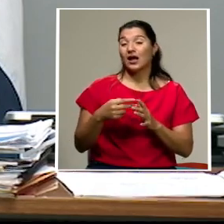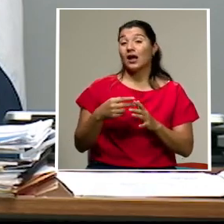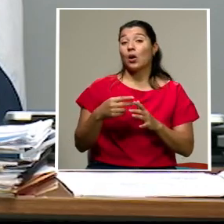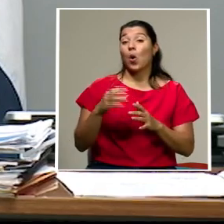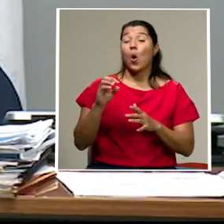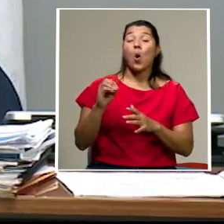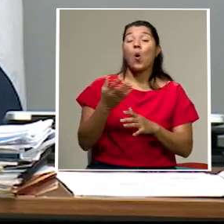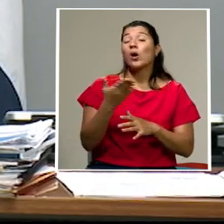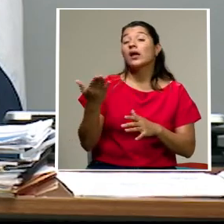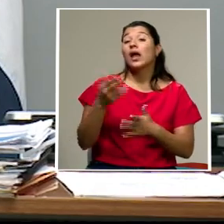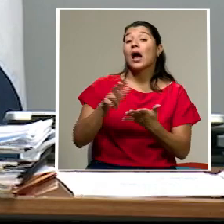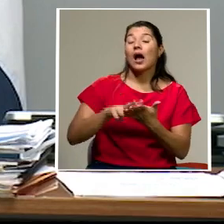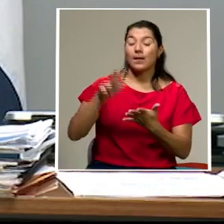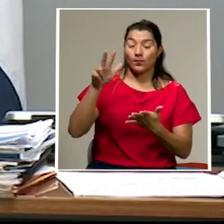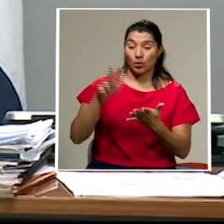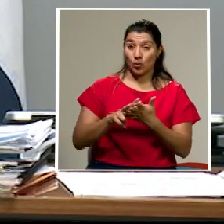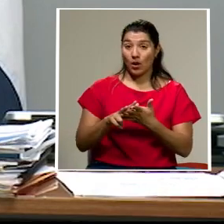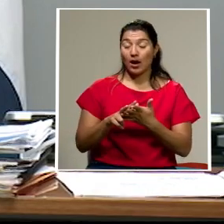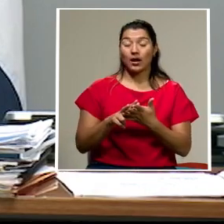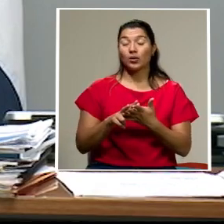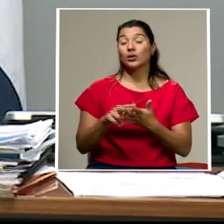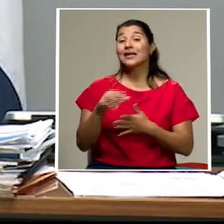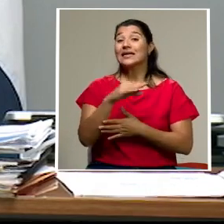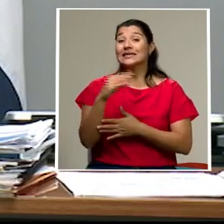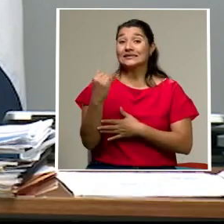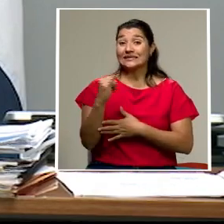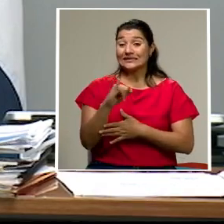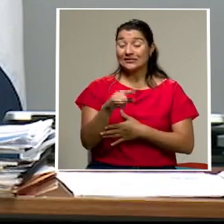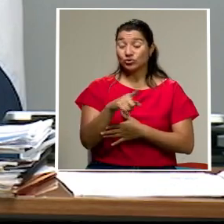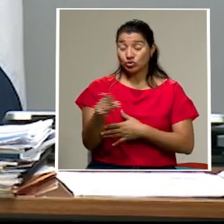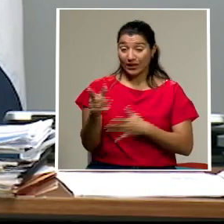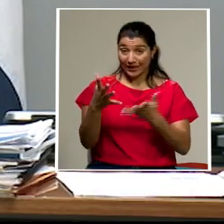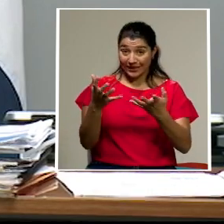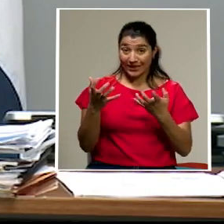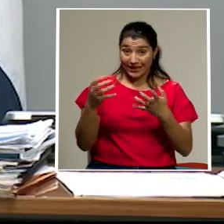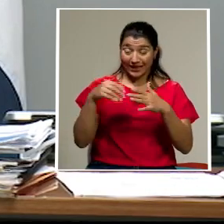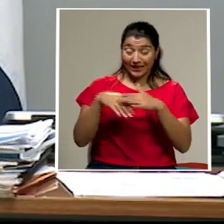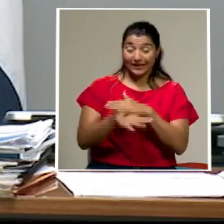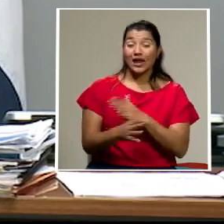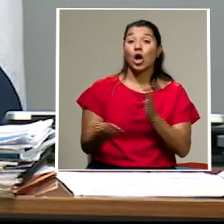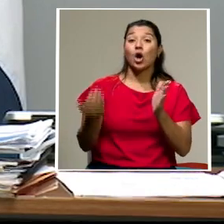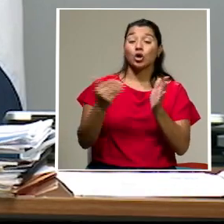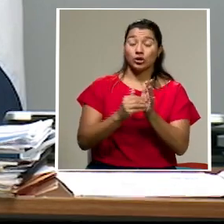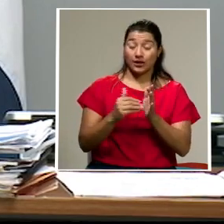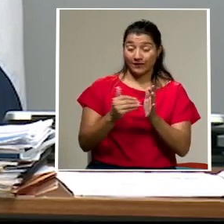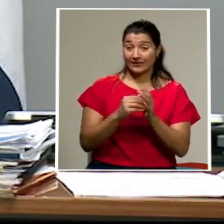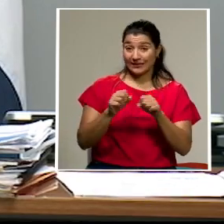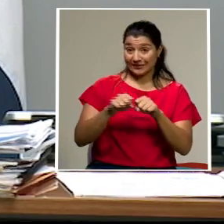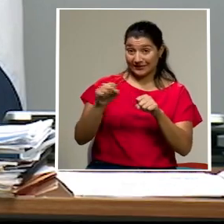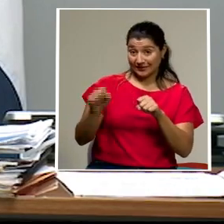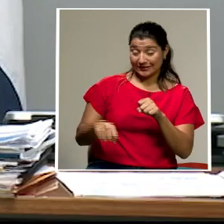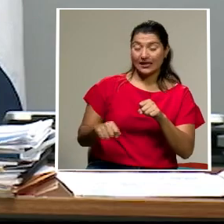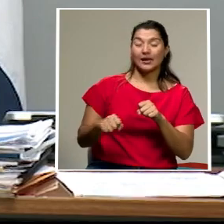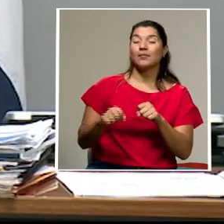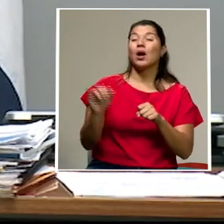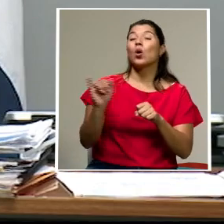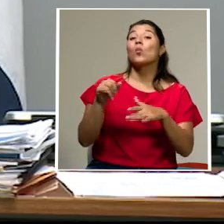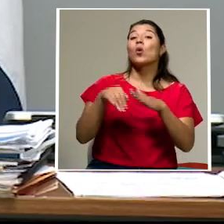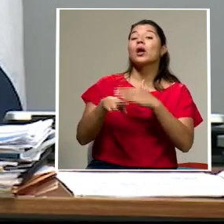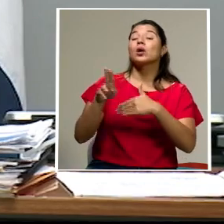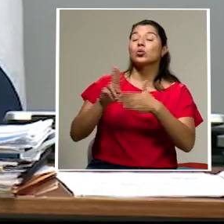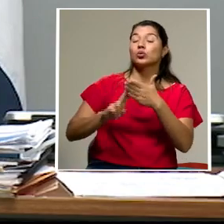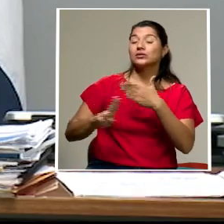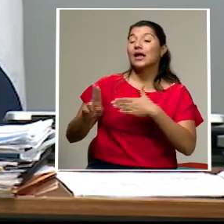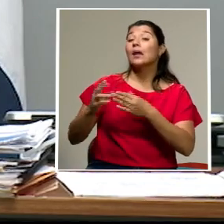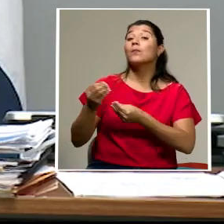entonces el reingreso, como dicen ellos mismos, de las universidades públicas y también, como les decíamos, de las municipalidades a